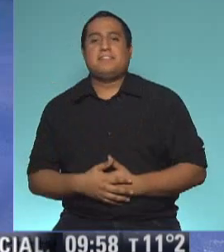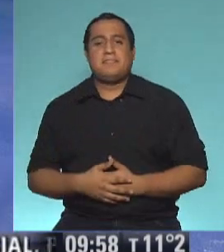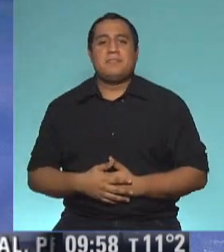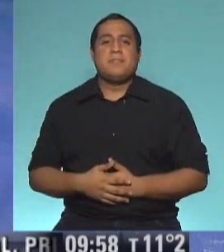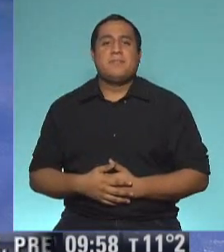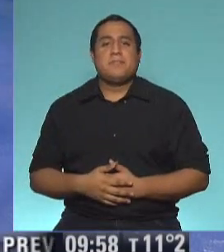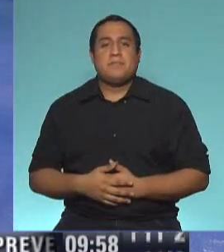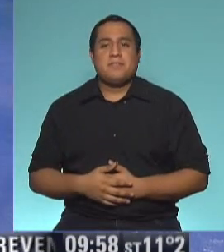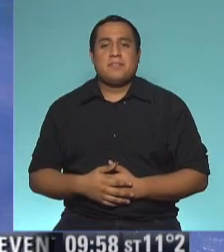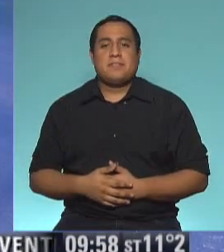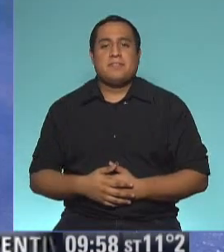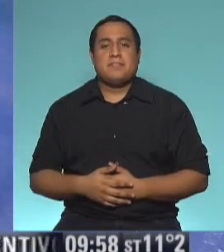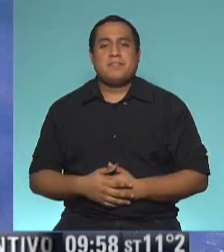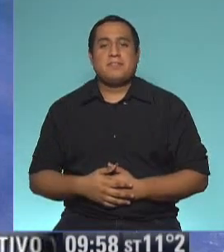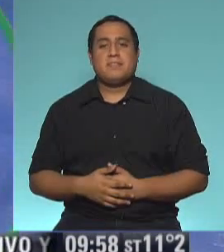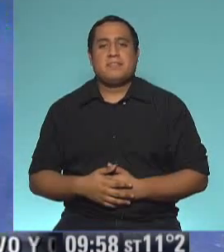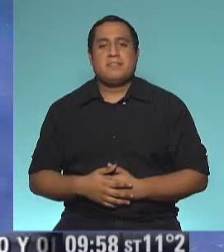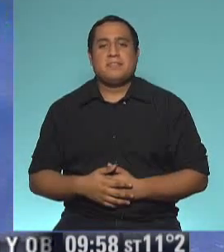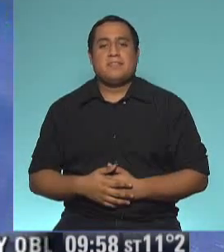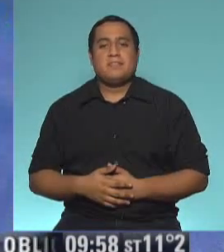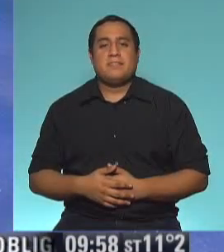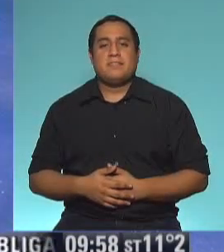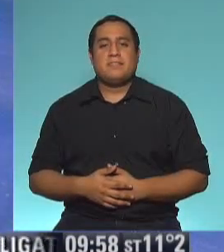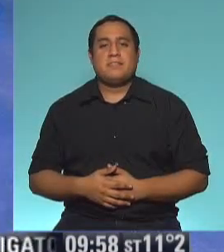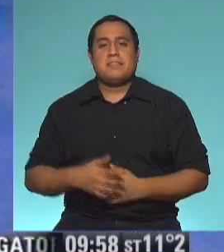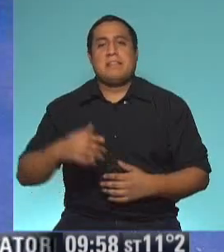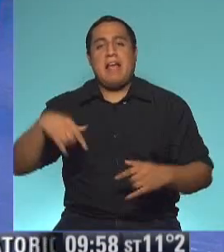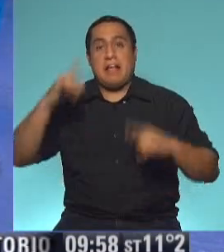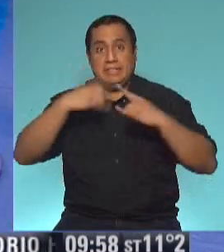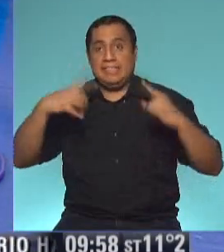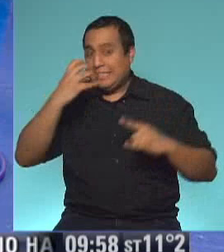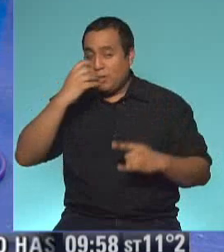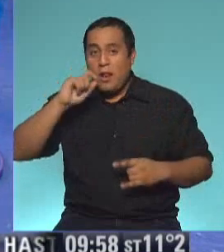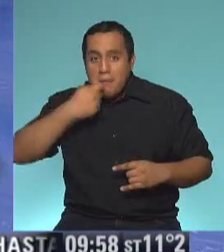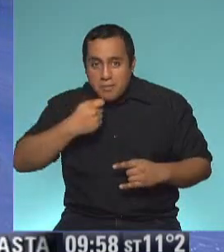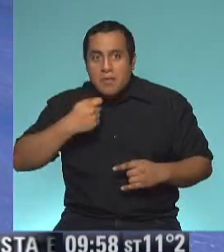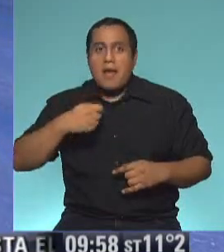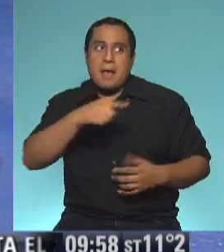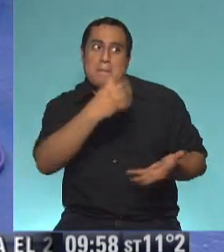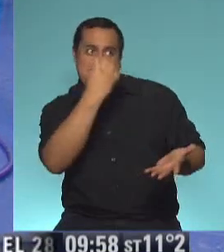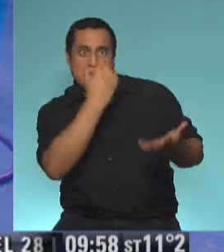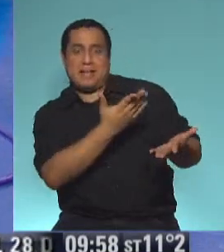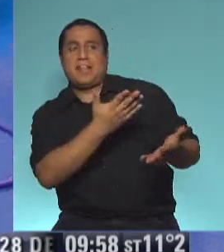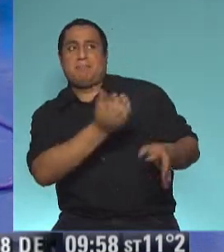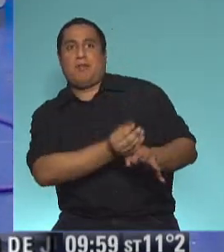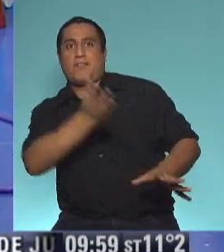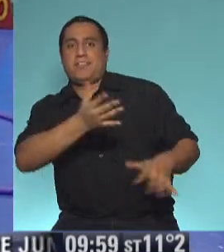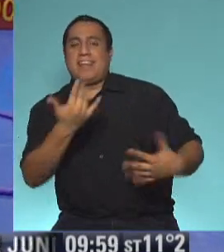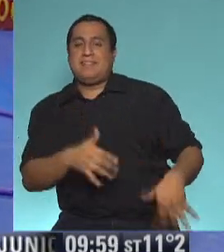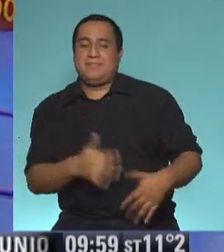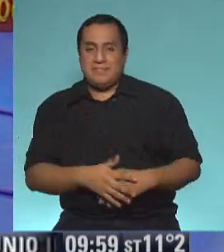Gracias, chicos. Gracias, Fer. Estamos en este maravilloso circo. Con la gran payasa. Está practicando, sí,